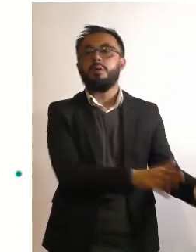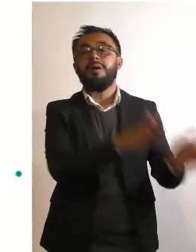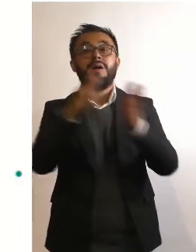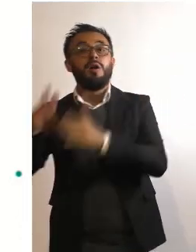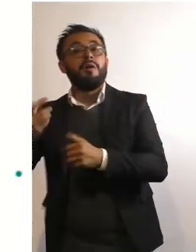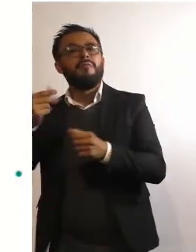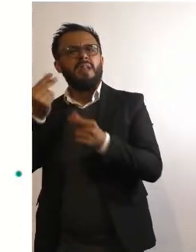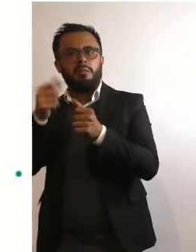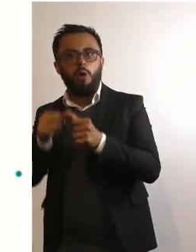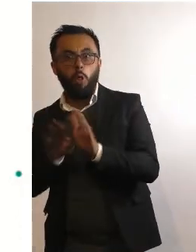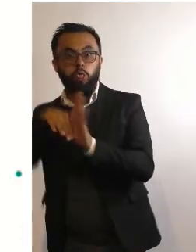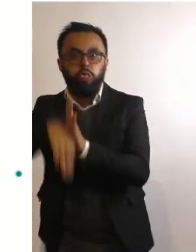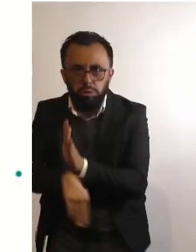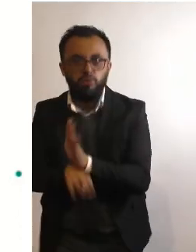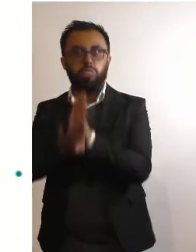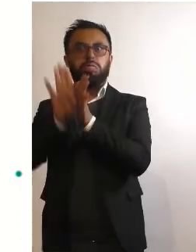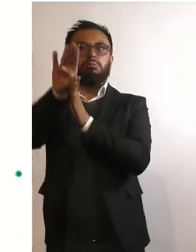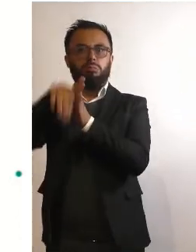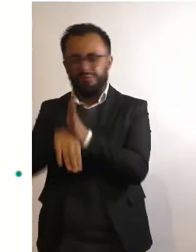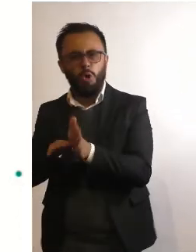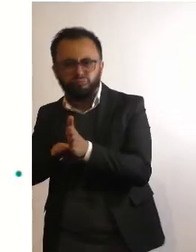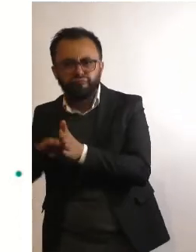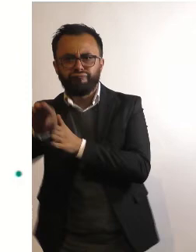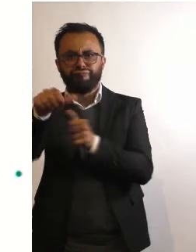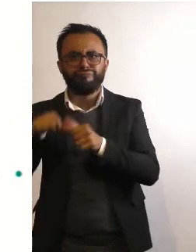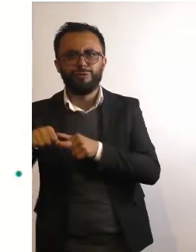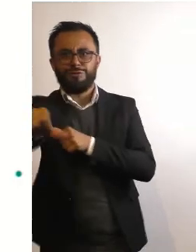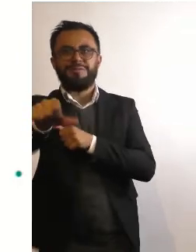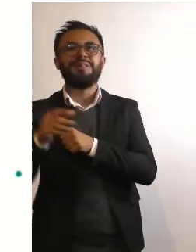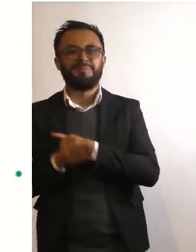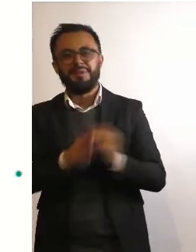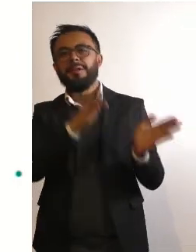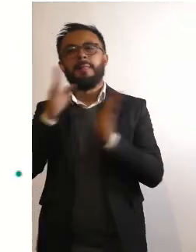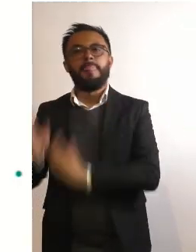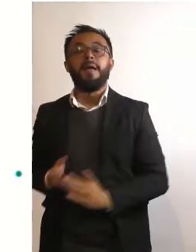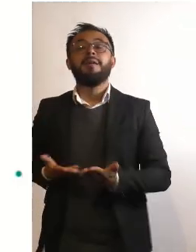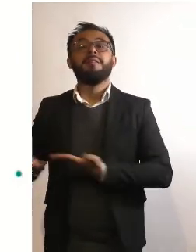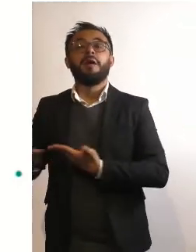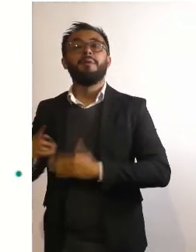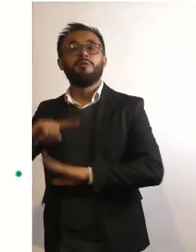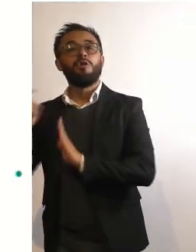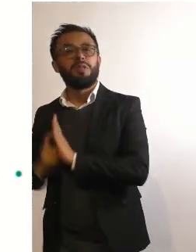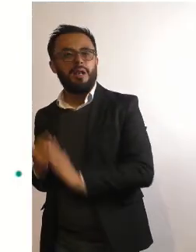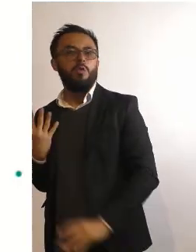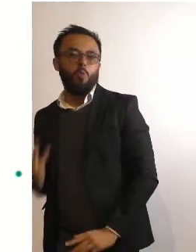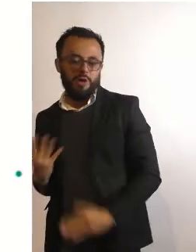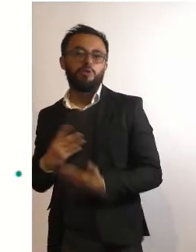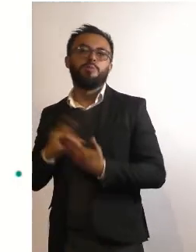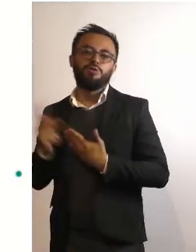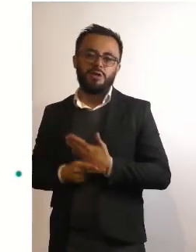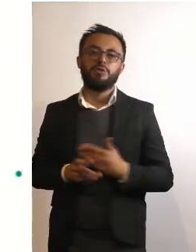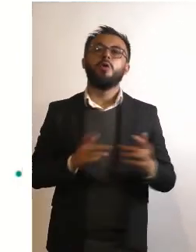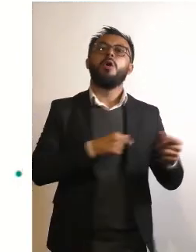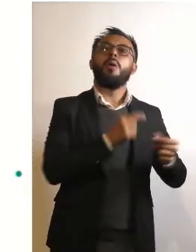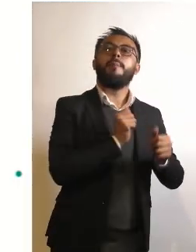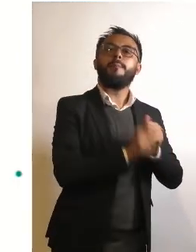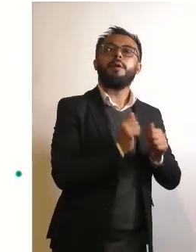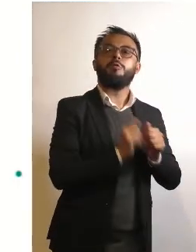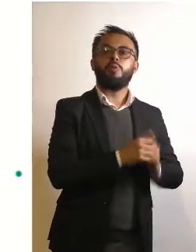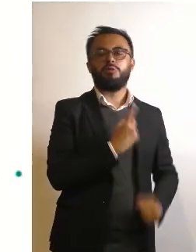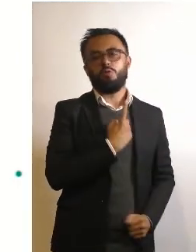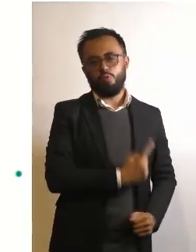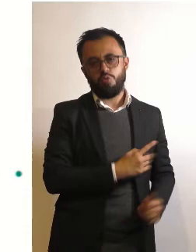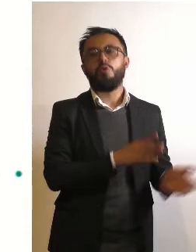gestión ambiental, la unidad de gestión ambiental, 4 en servicios integrales, 3 en presupuesto, 1 en contabilidad, 1 en